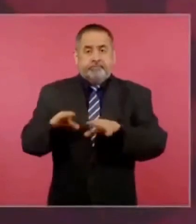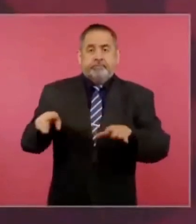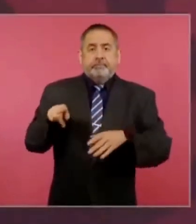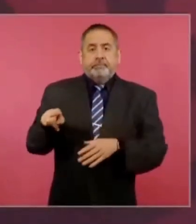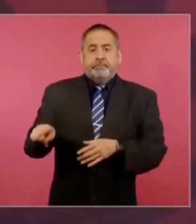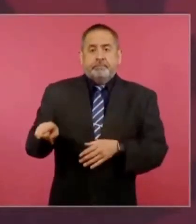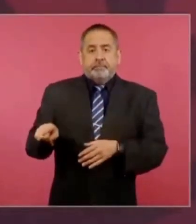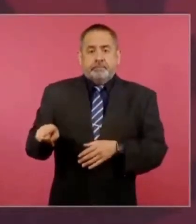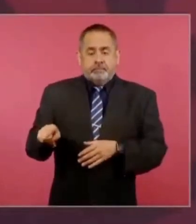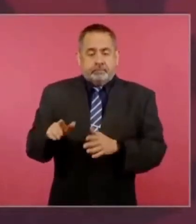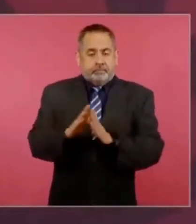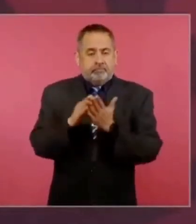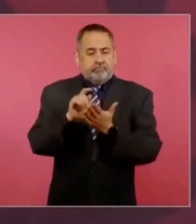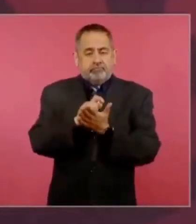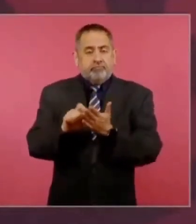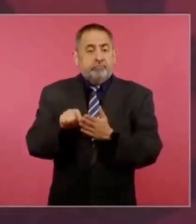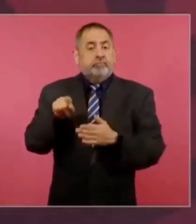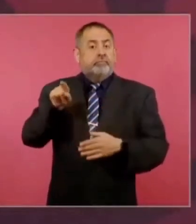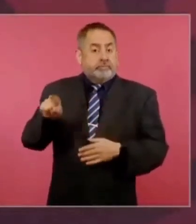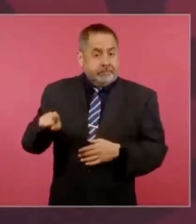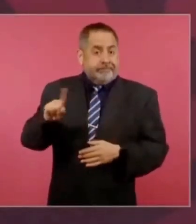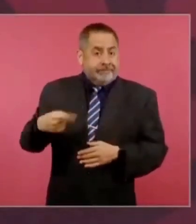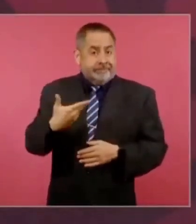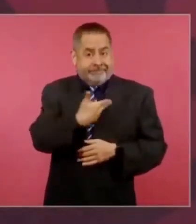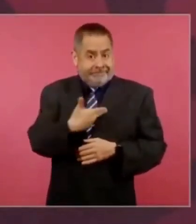en sus apuntes, siendo presidente.